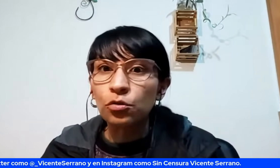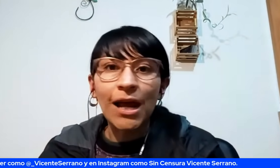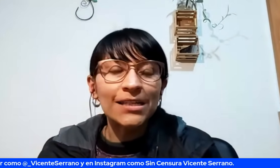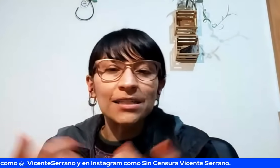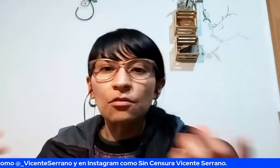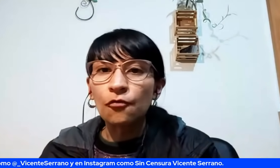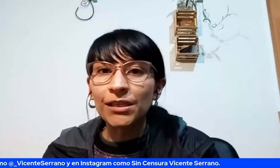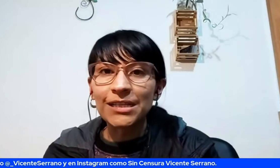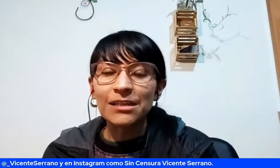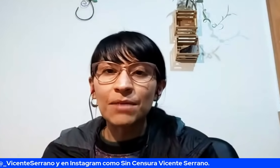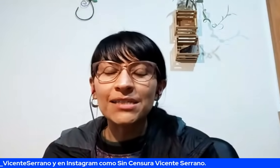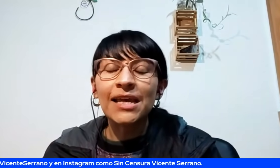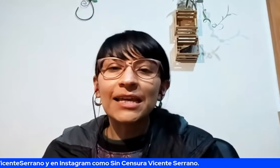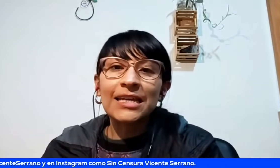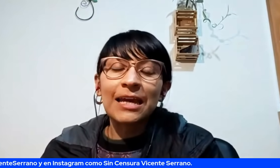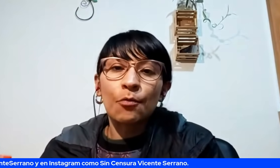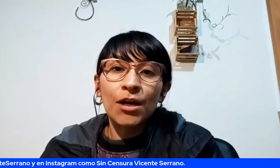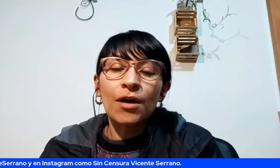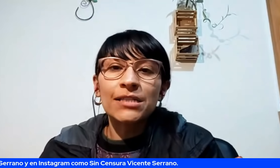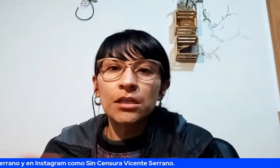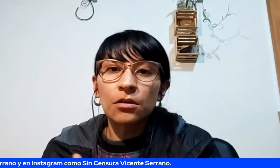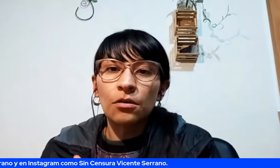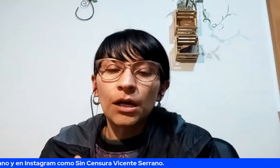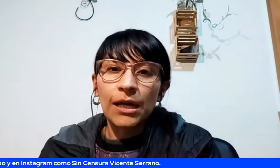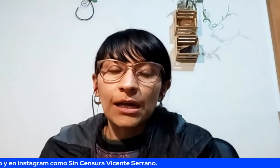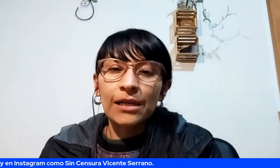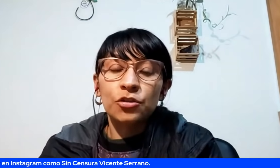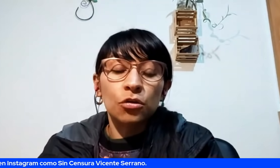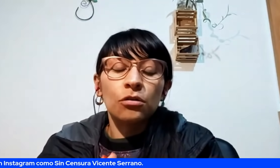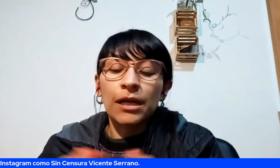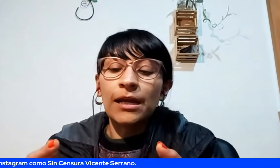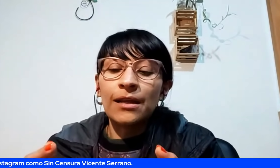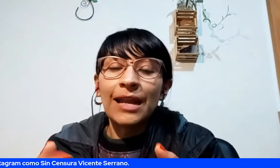son estructurales, que son fuertísimas y que, bueno, ha sido